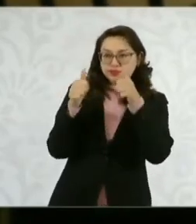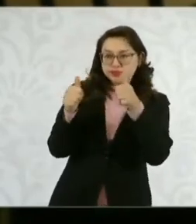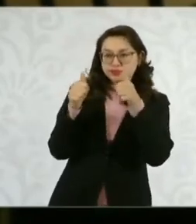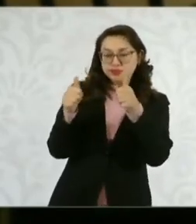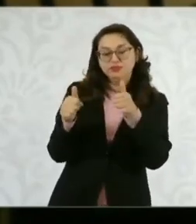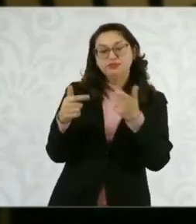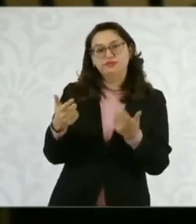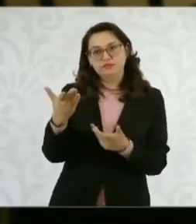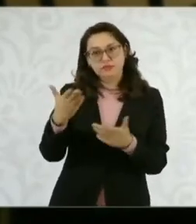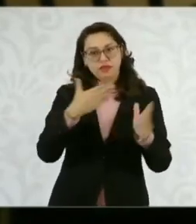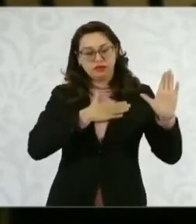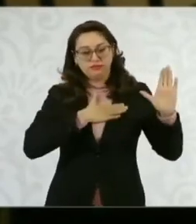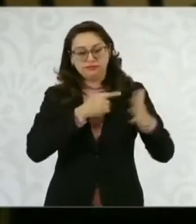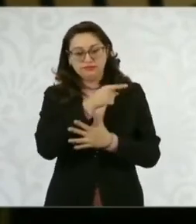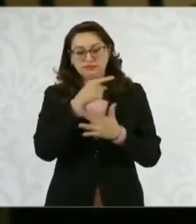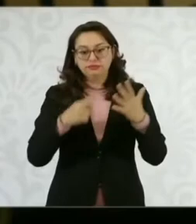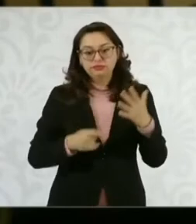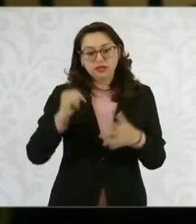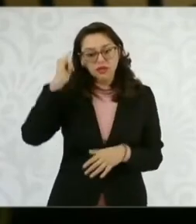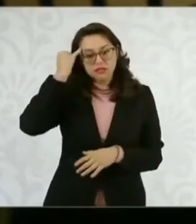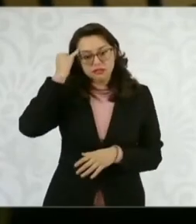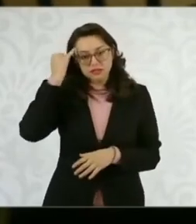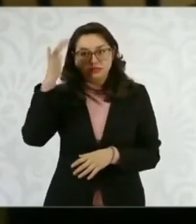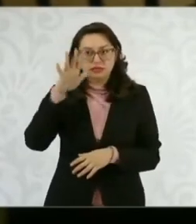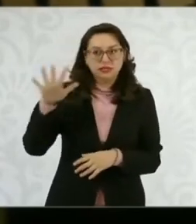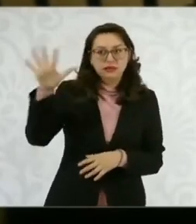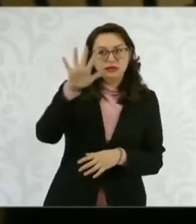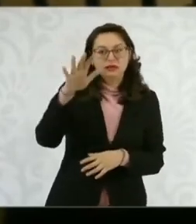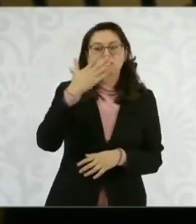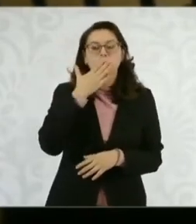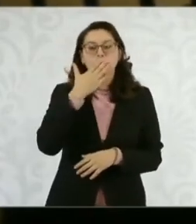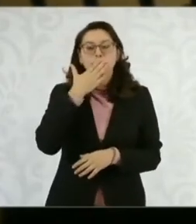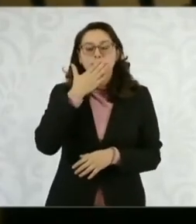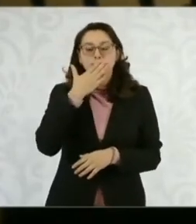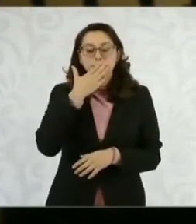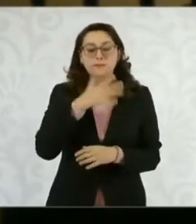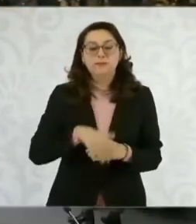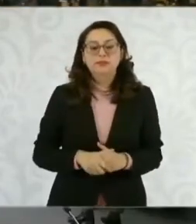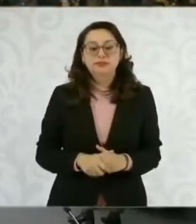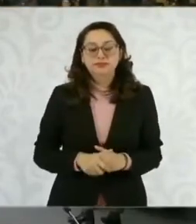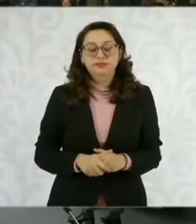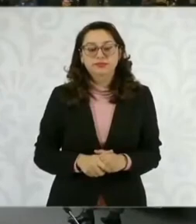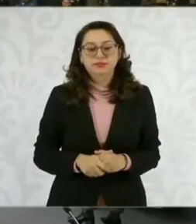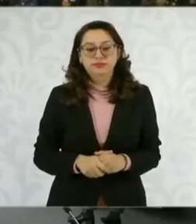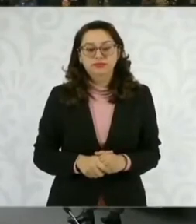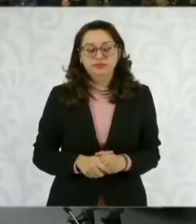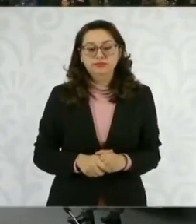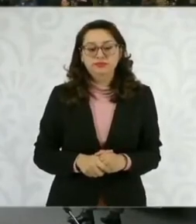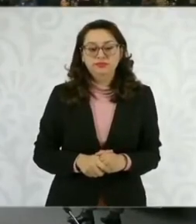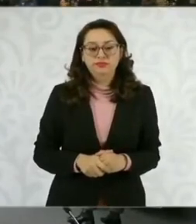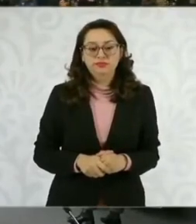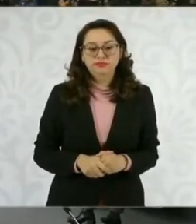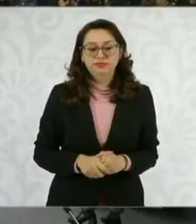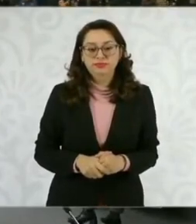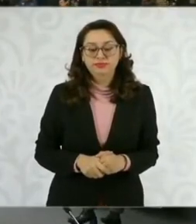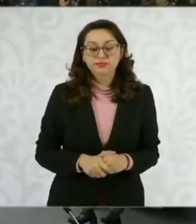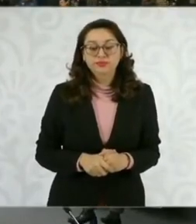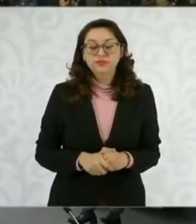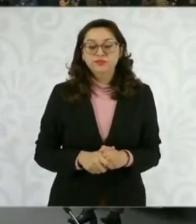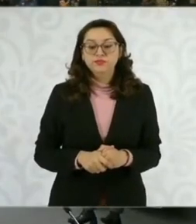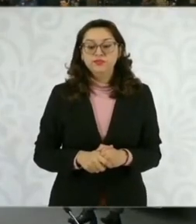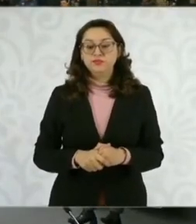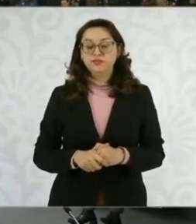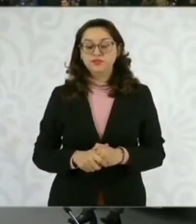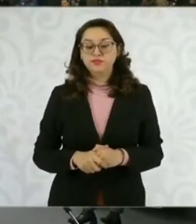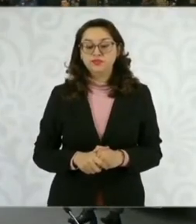tanto con la Nación Yaqui como con el resto de los pueblos originarios de nuestro estado. Ahora, al final, tuve la